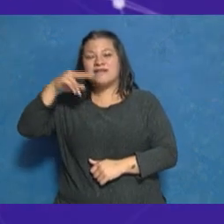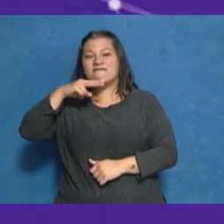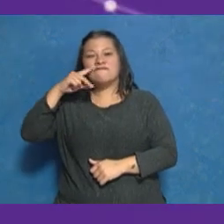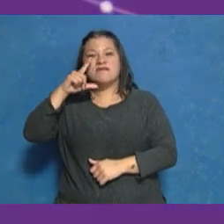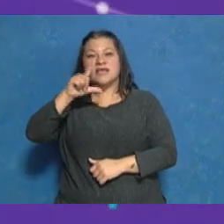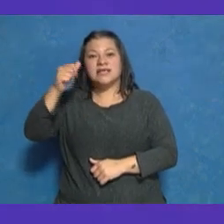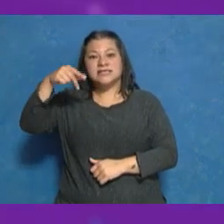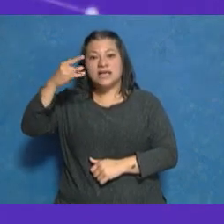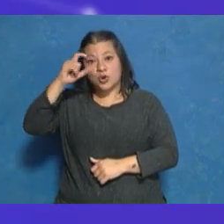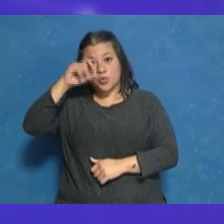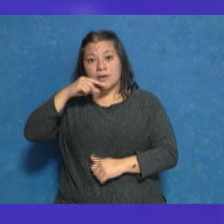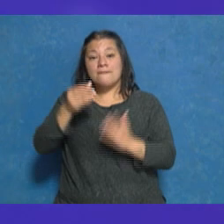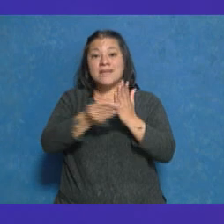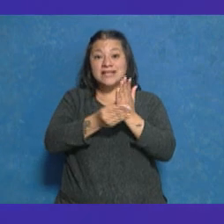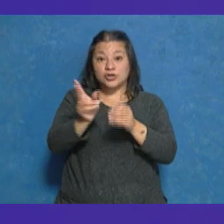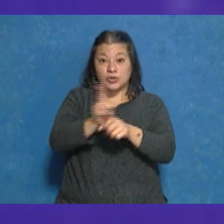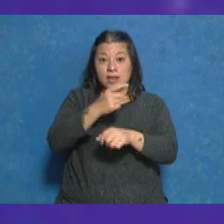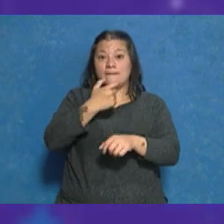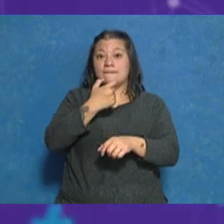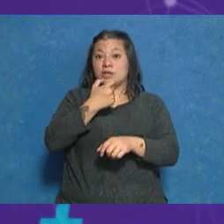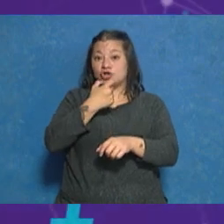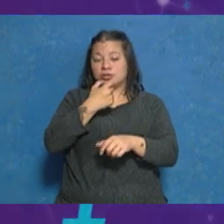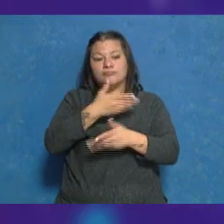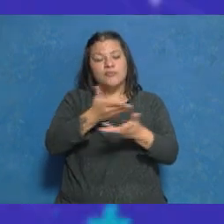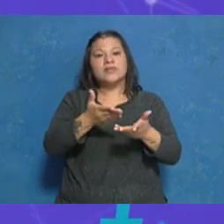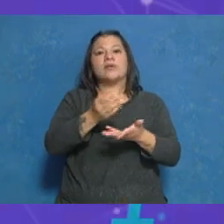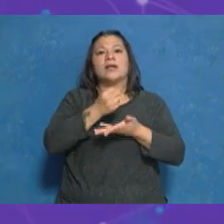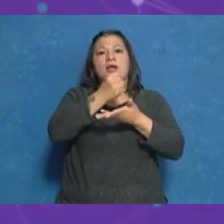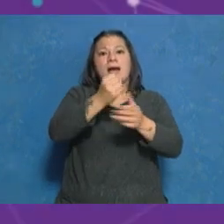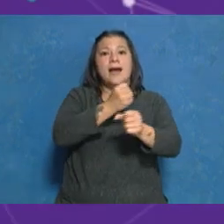provincia ofrece públicamente una recompensa de hasta